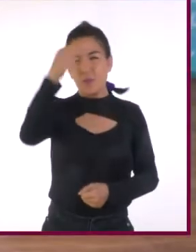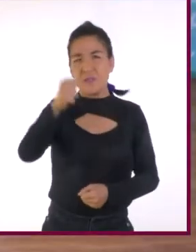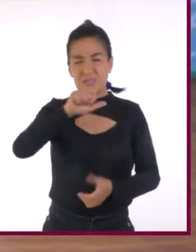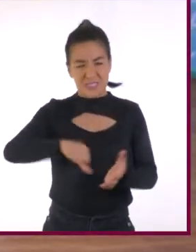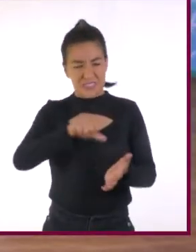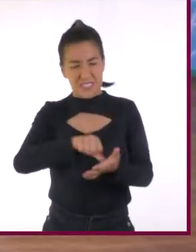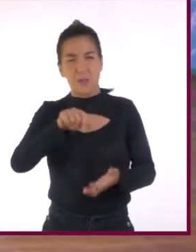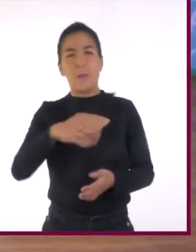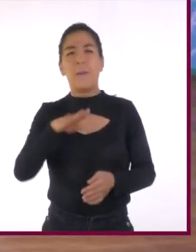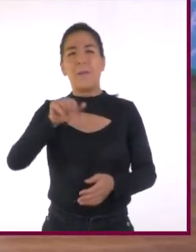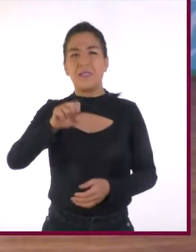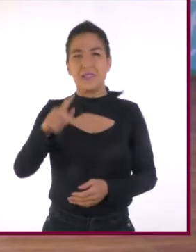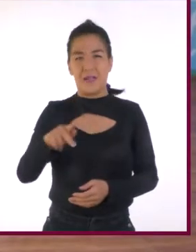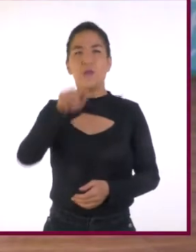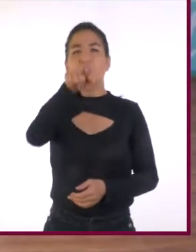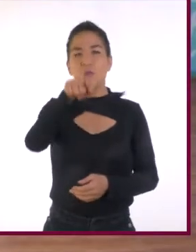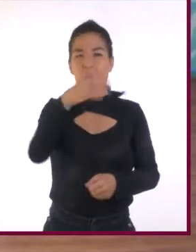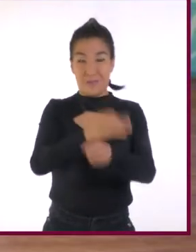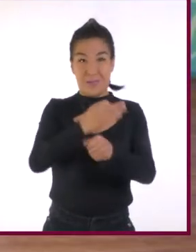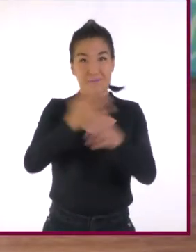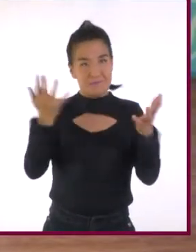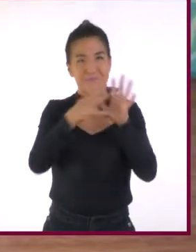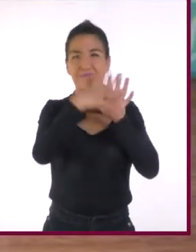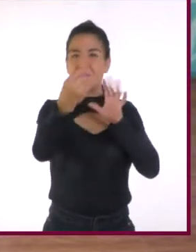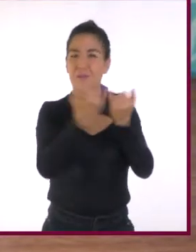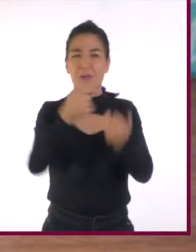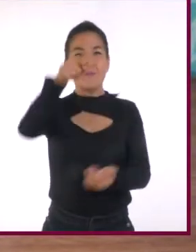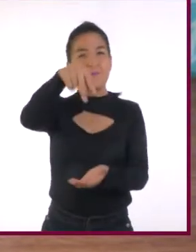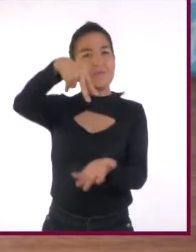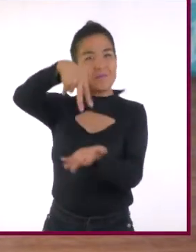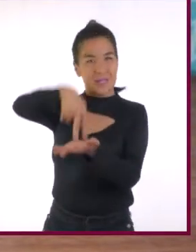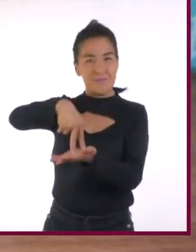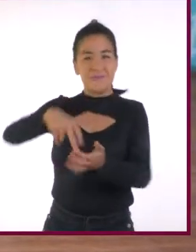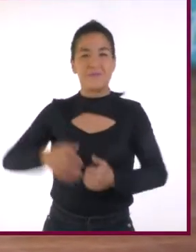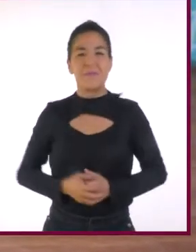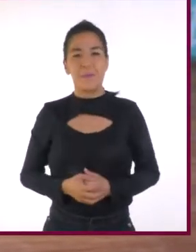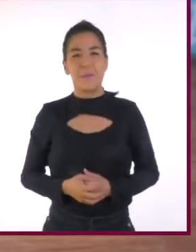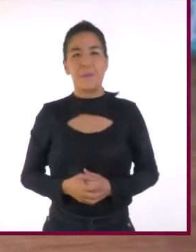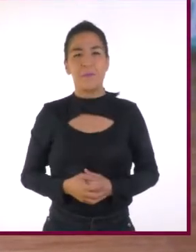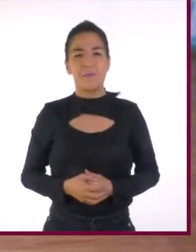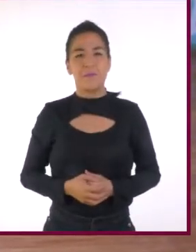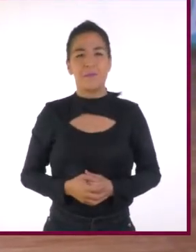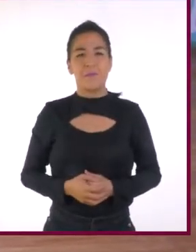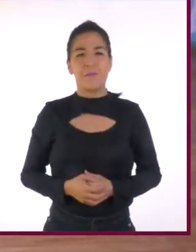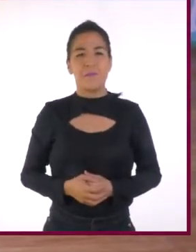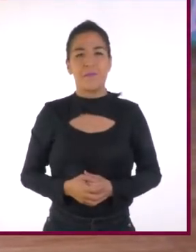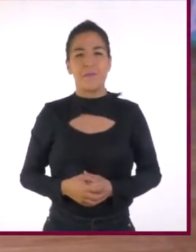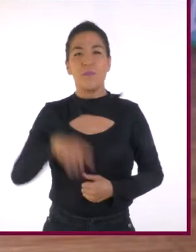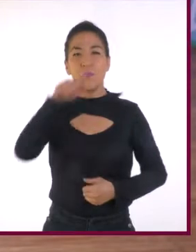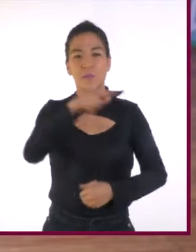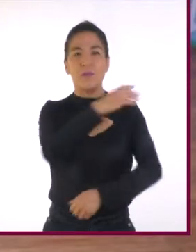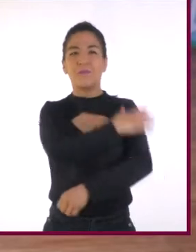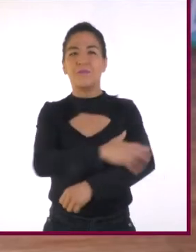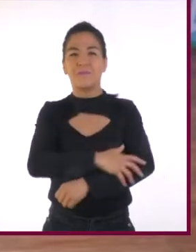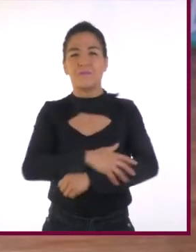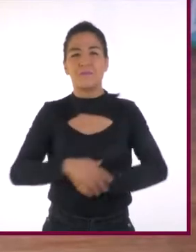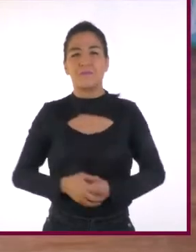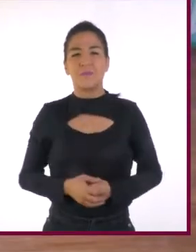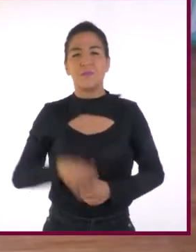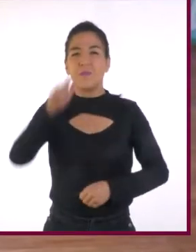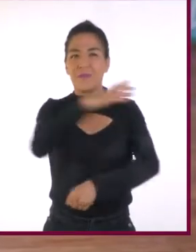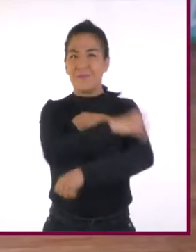entender mejor el concepto del centro de masa, vamos a pedirte que te pongas de pie. Ahora te vamos a pedir que extiendas tus brazos hacia